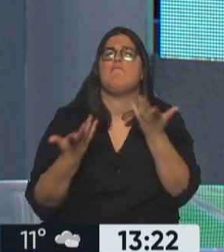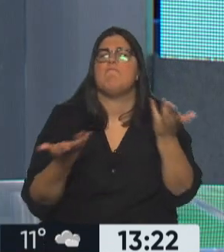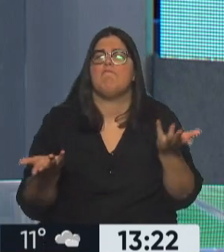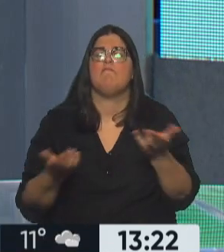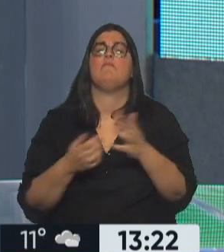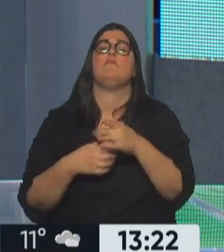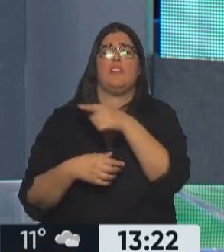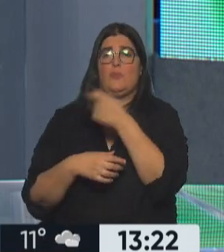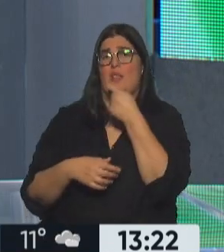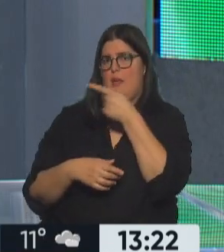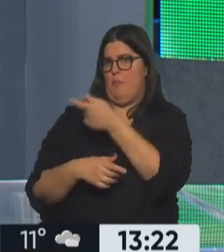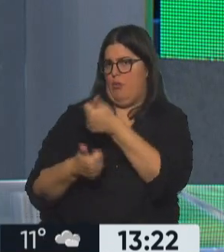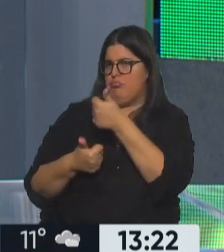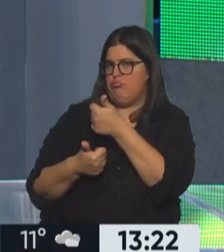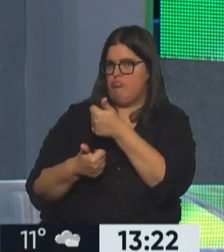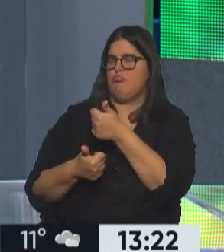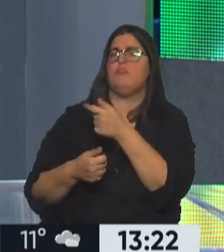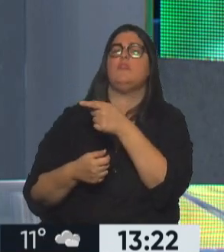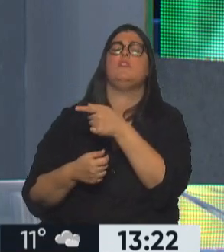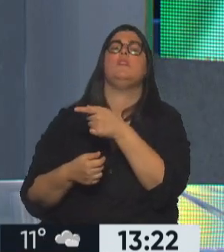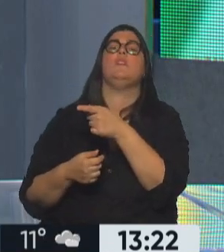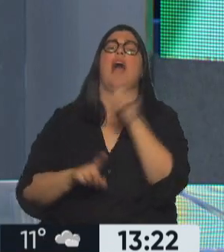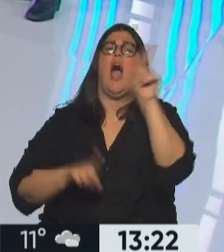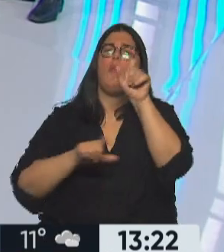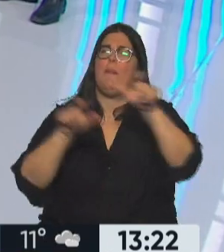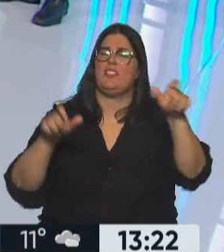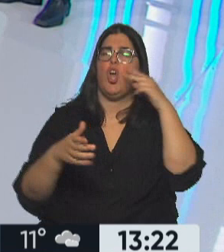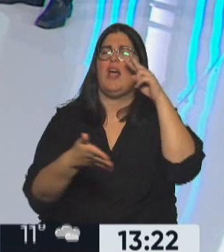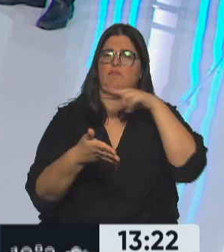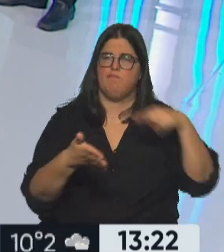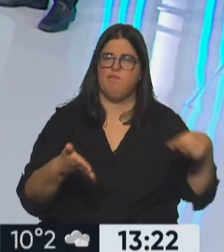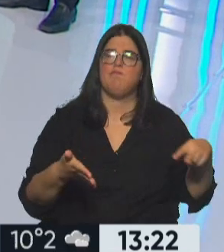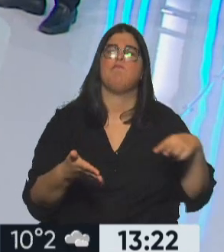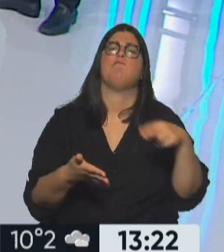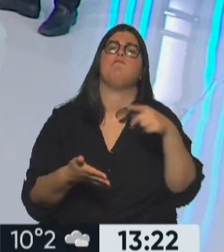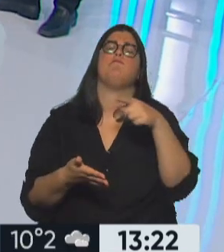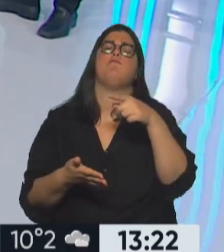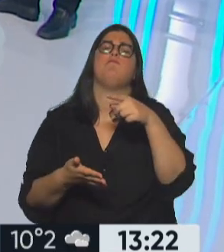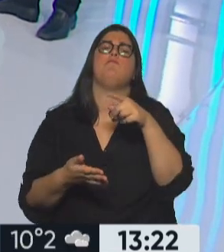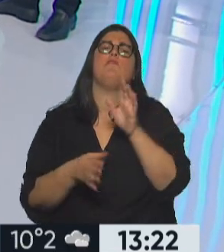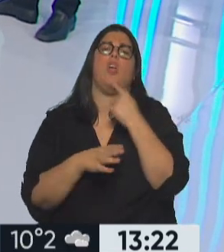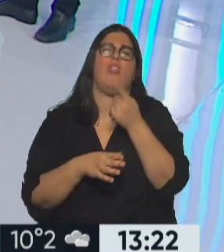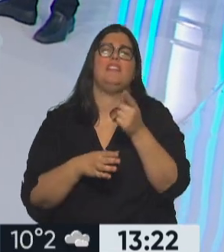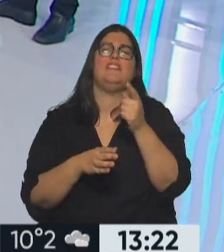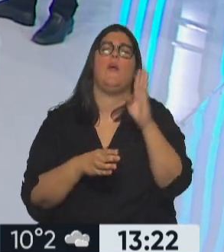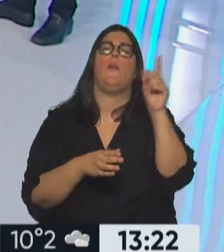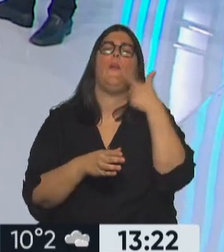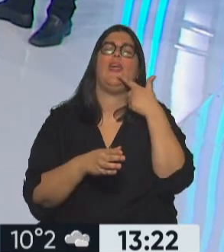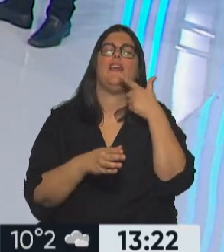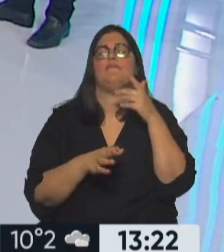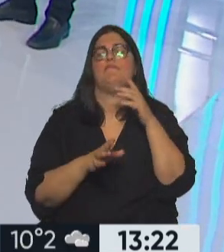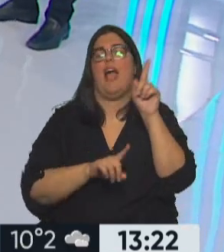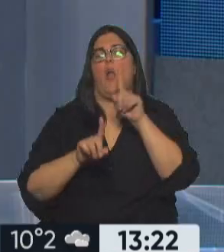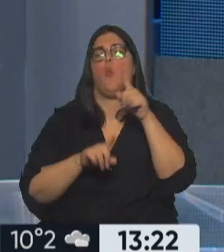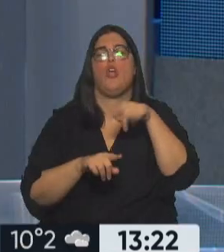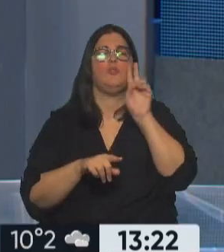ejemplo ese, ¿no? De cómo algunos han leído la pertenencia al BRICS como un desafío